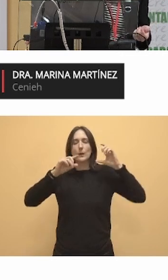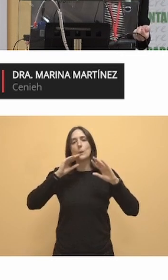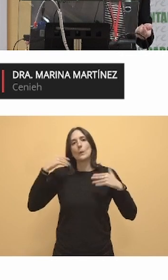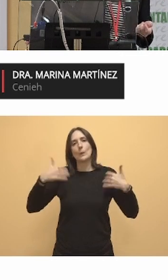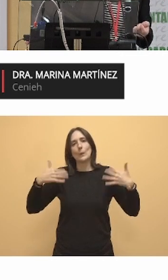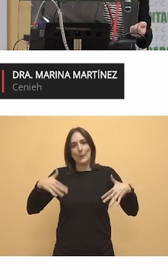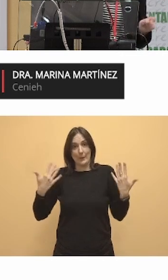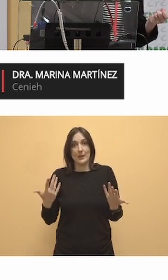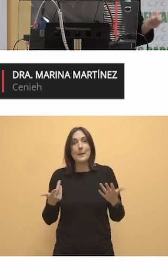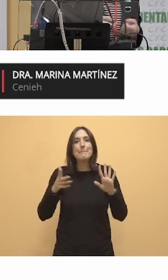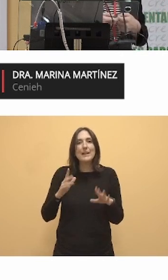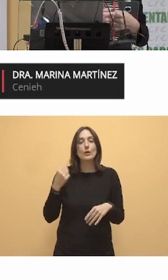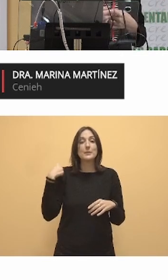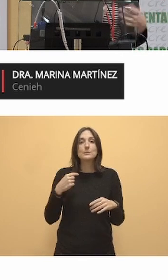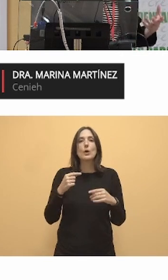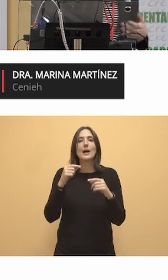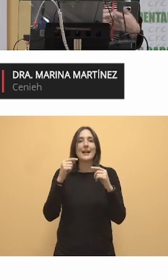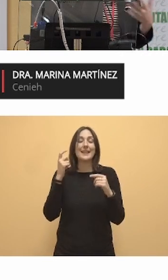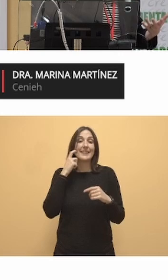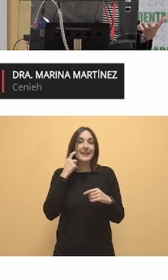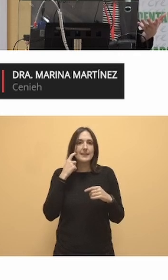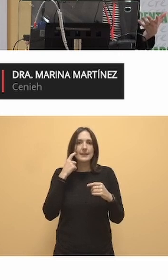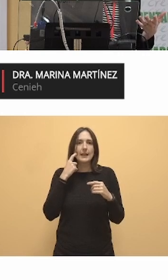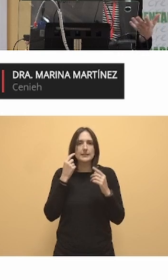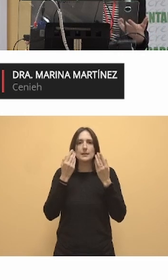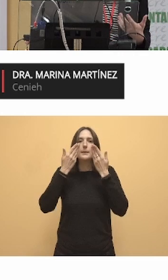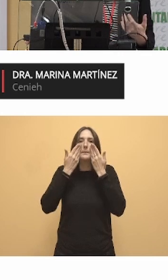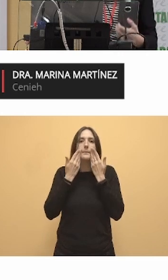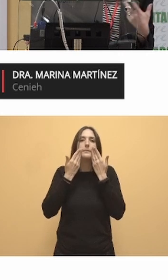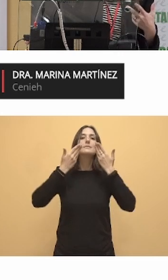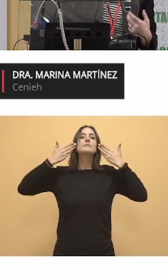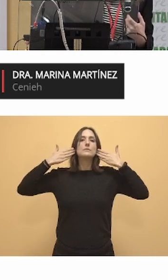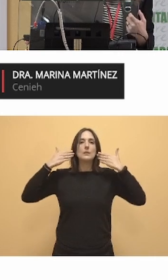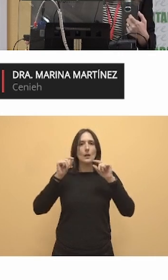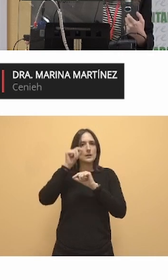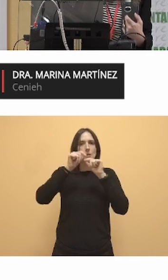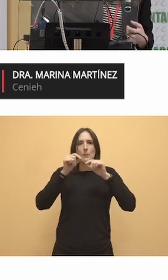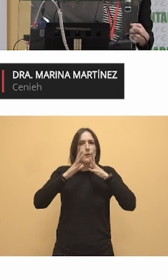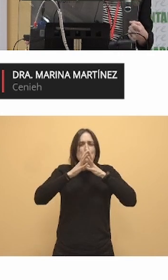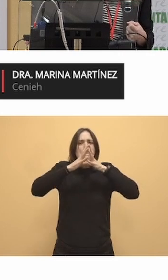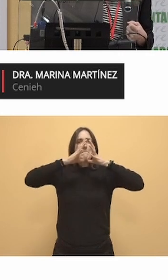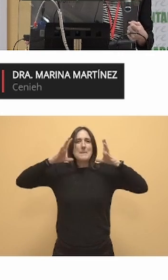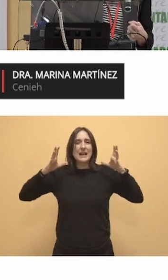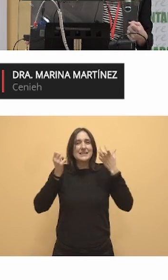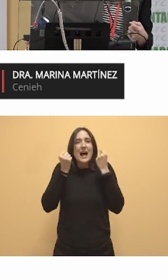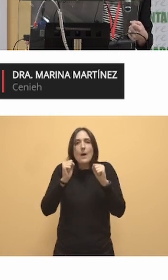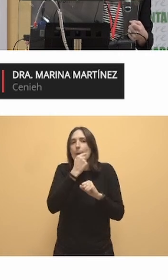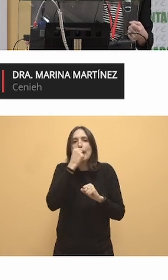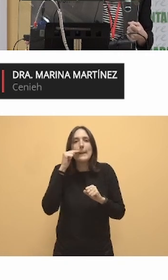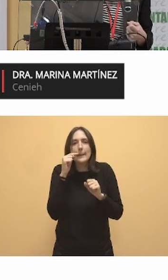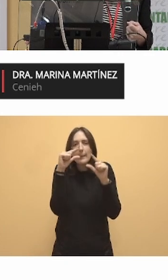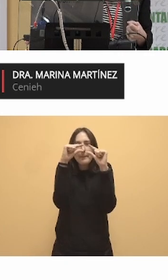embargo, los dientes posteriores son masivos, son enormes, a diferencia de esa dentición